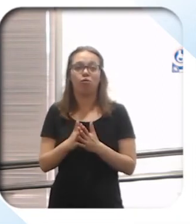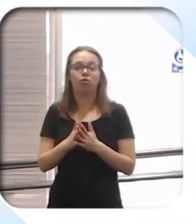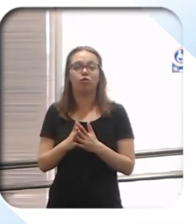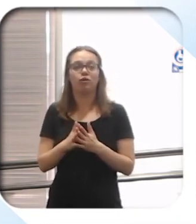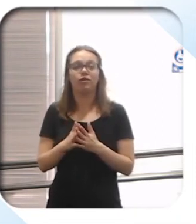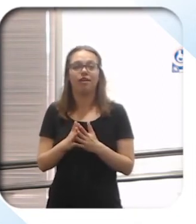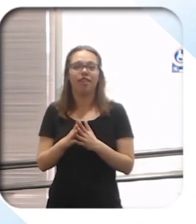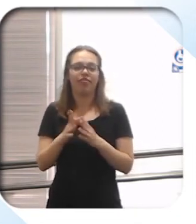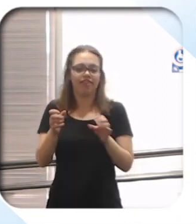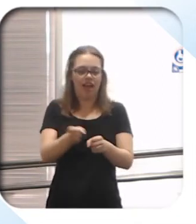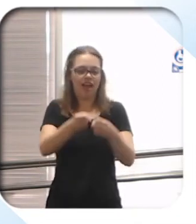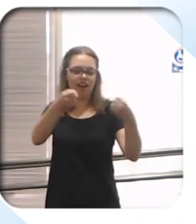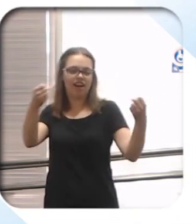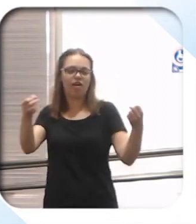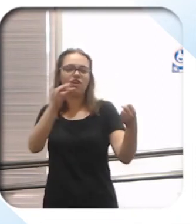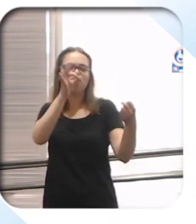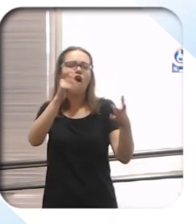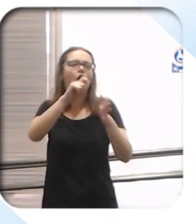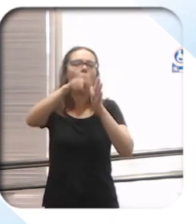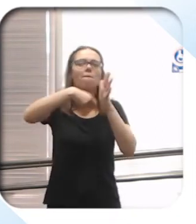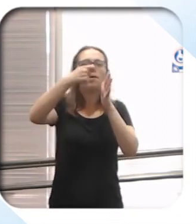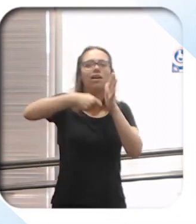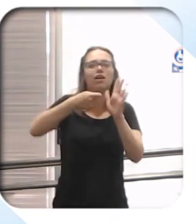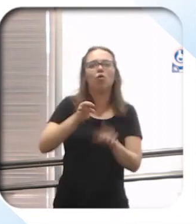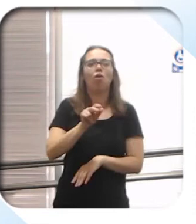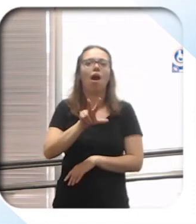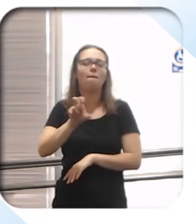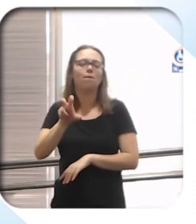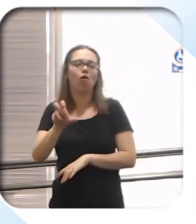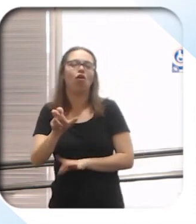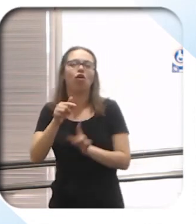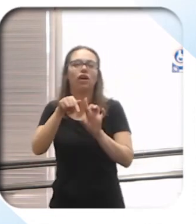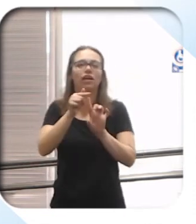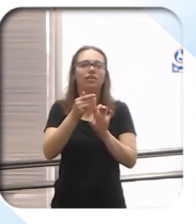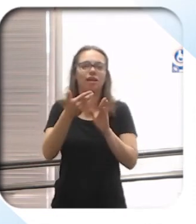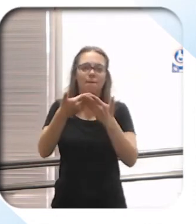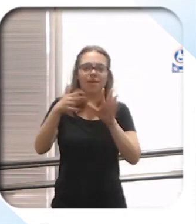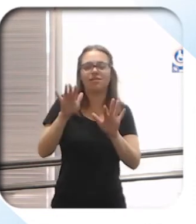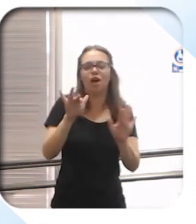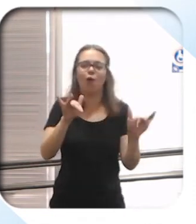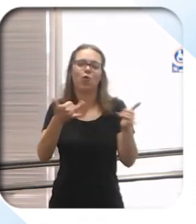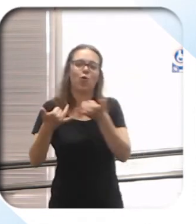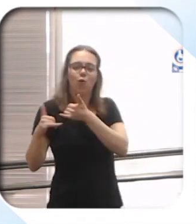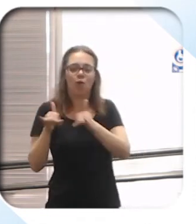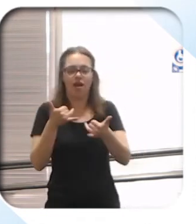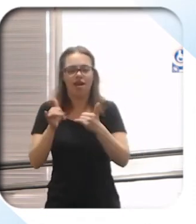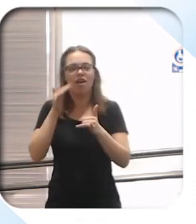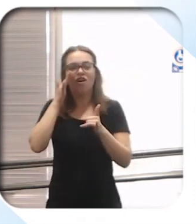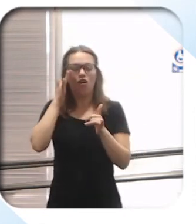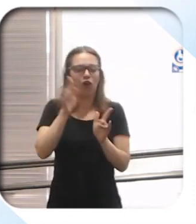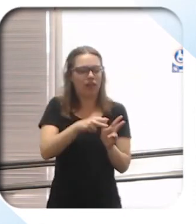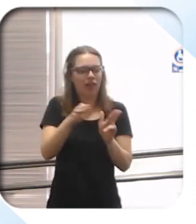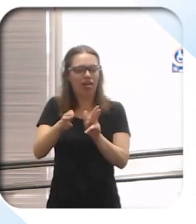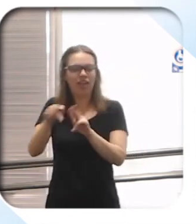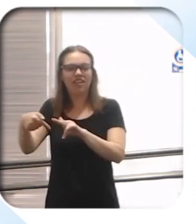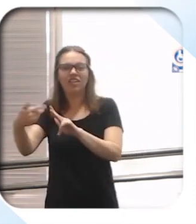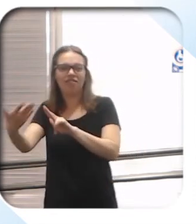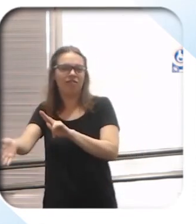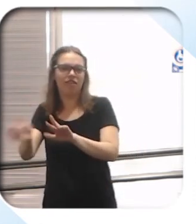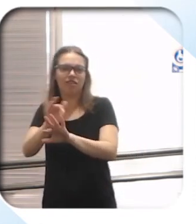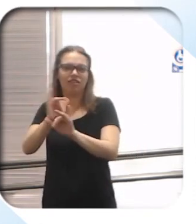de estas de revista o estas de películas porno, ¿verdad? Donde se empieza con un juego, se sigue de tal manera y se termina con